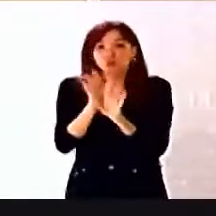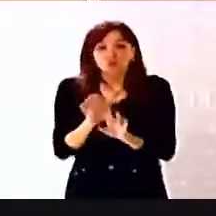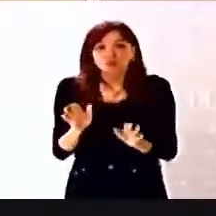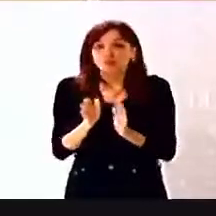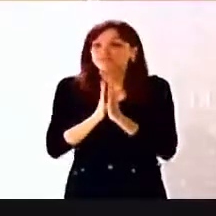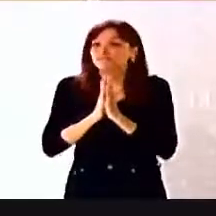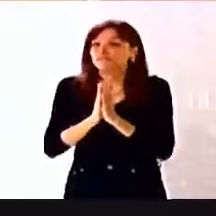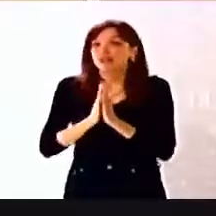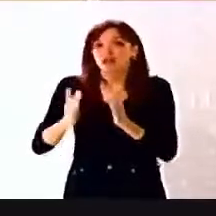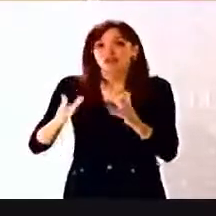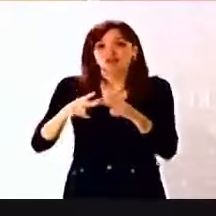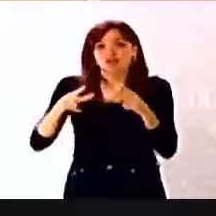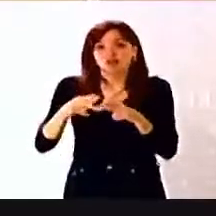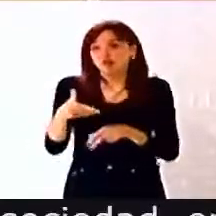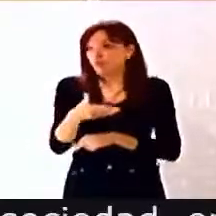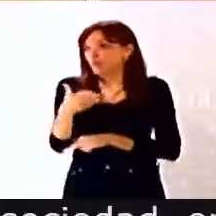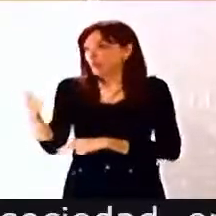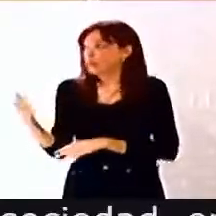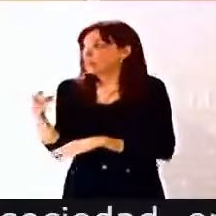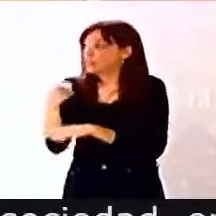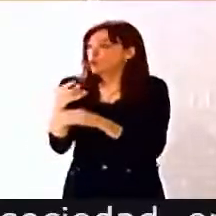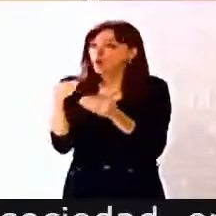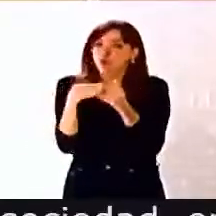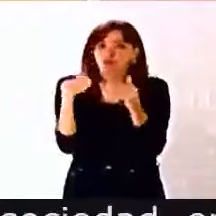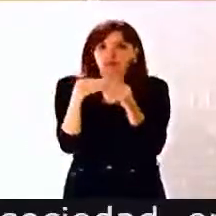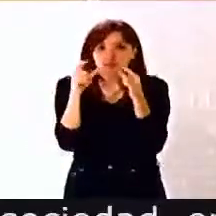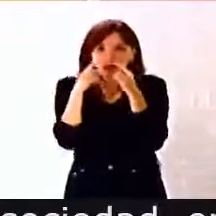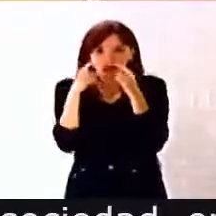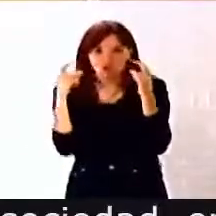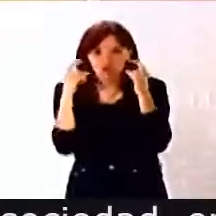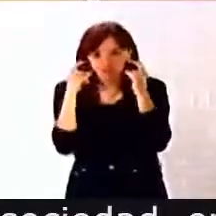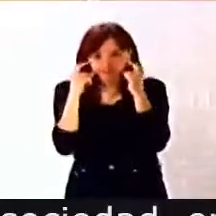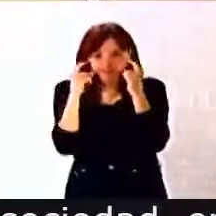la utilización de las mascarillas,